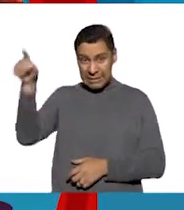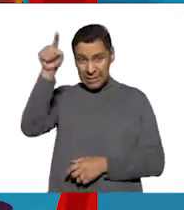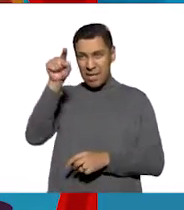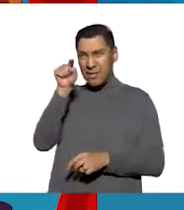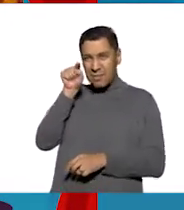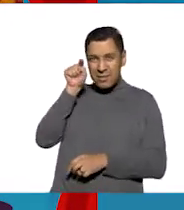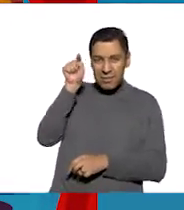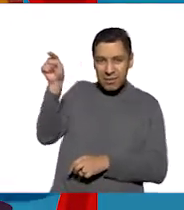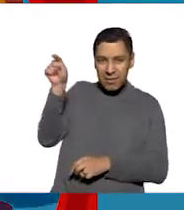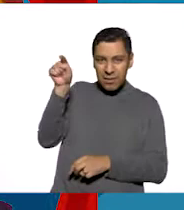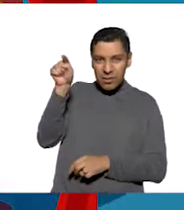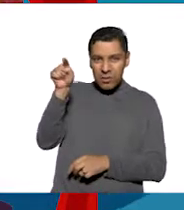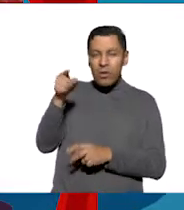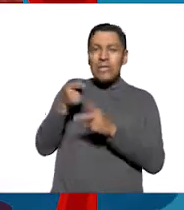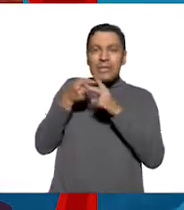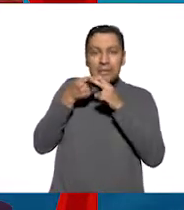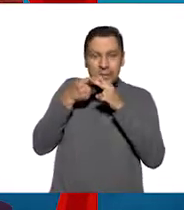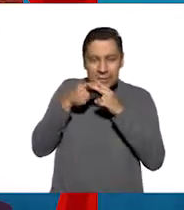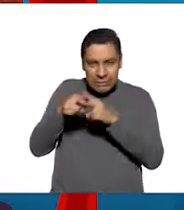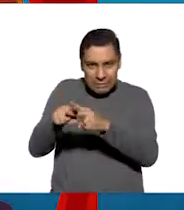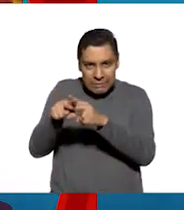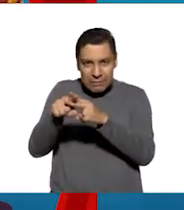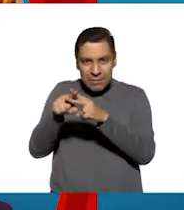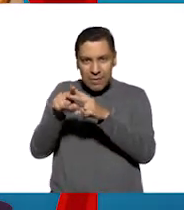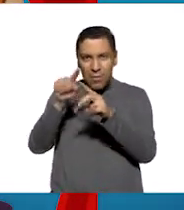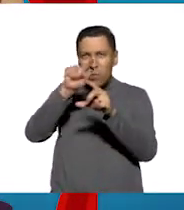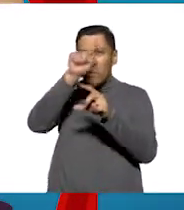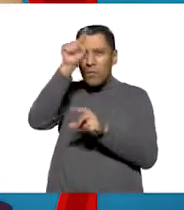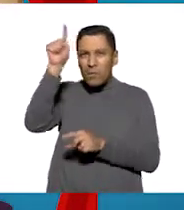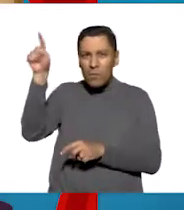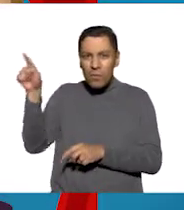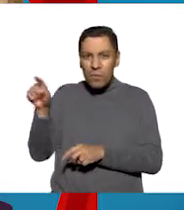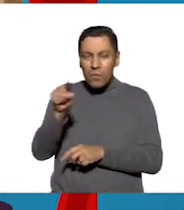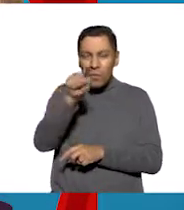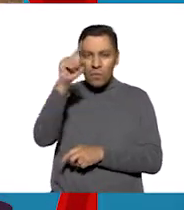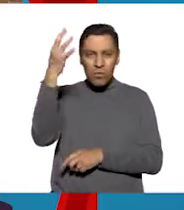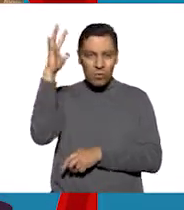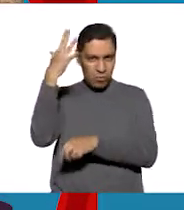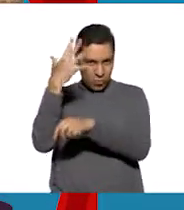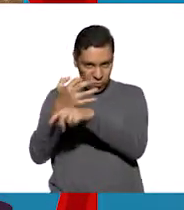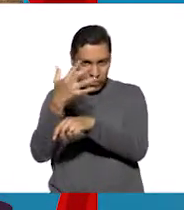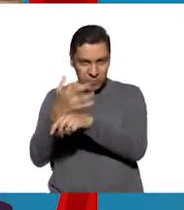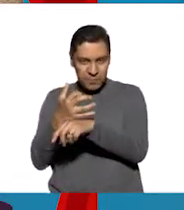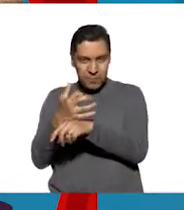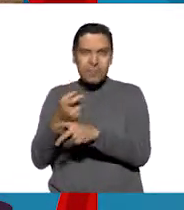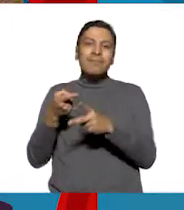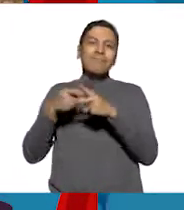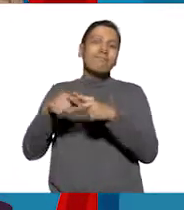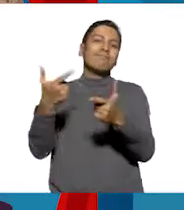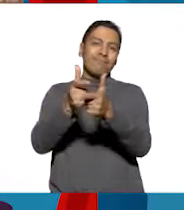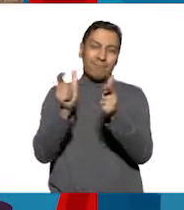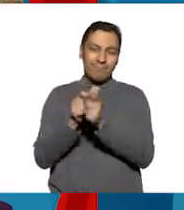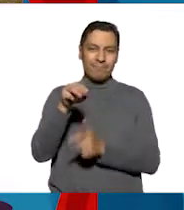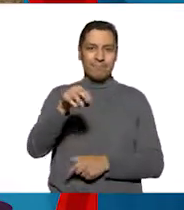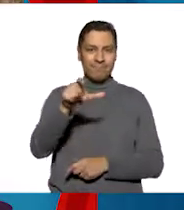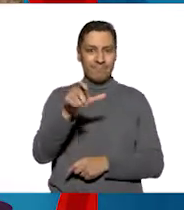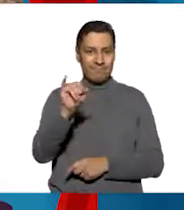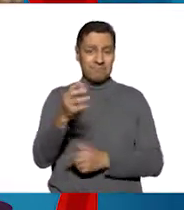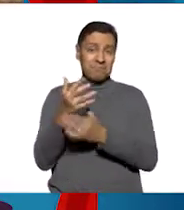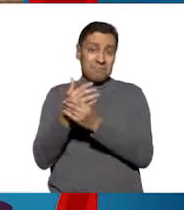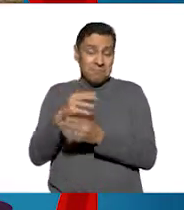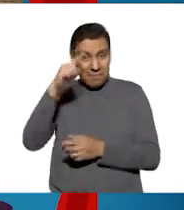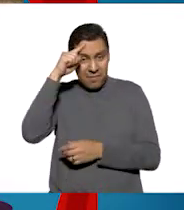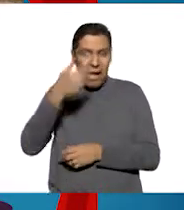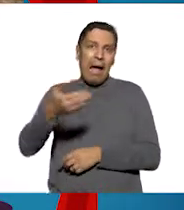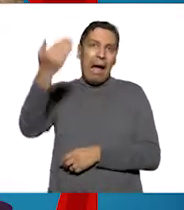representa el origen del quinto sol, el origen de la civilización mexica. Ellos pensaban que antes de ellos había habido